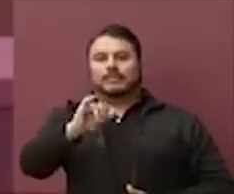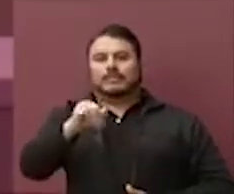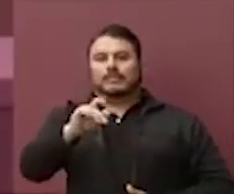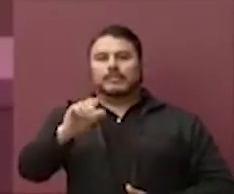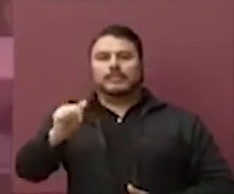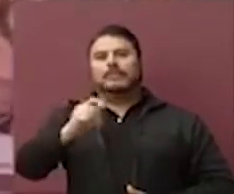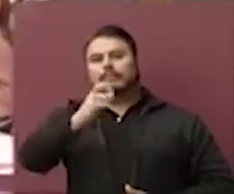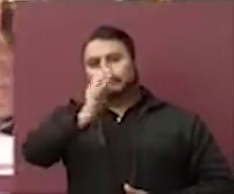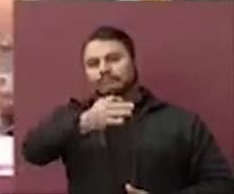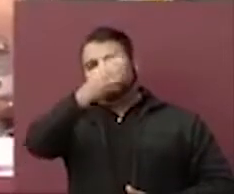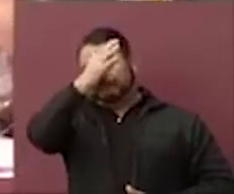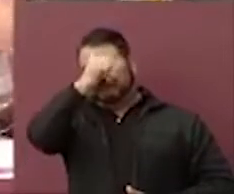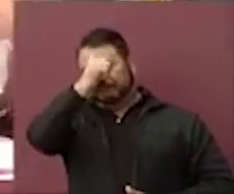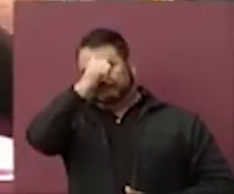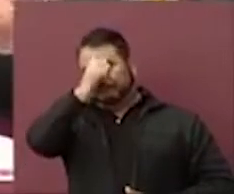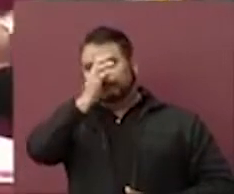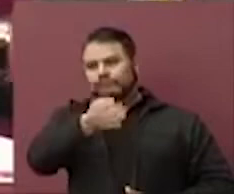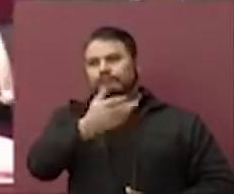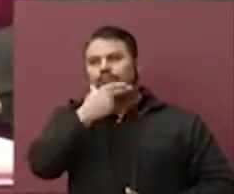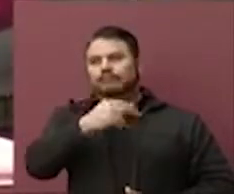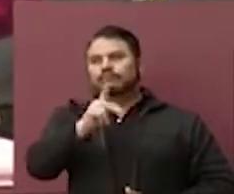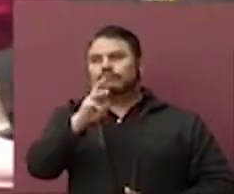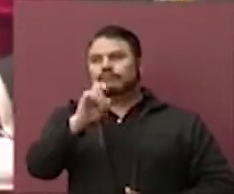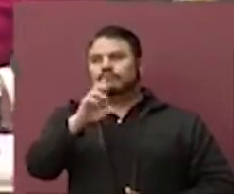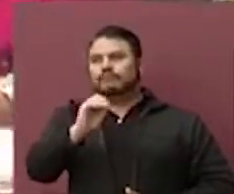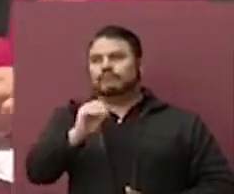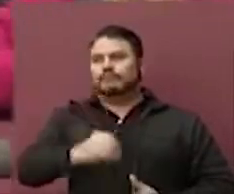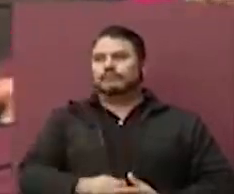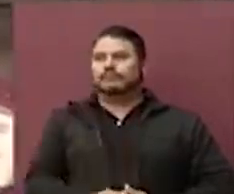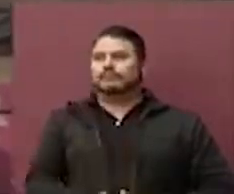a favor de la propuesta de Pedro Cruz Camarena.